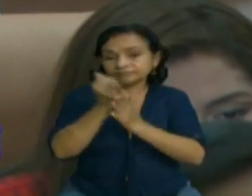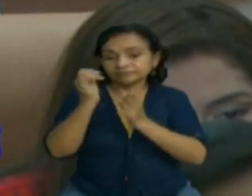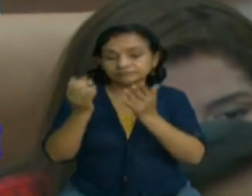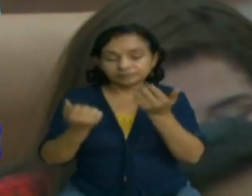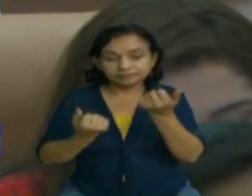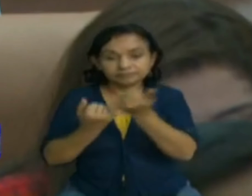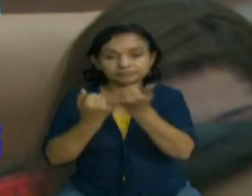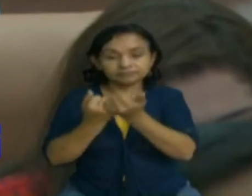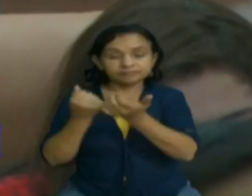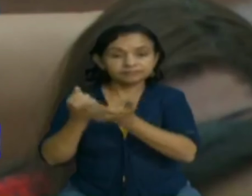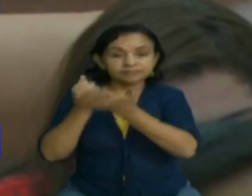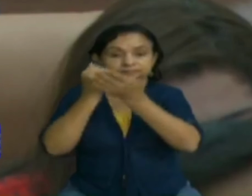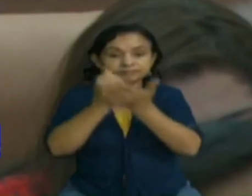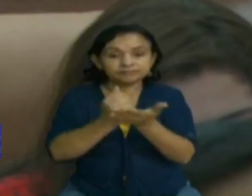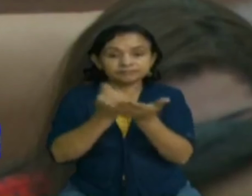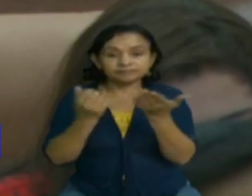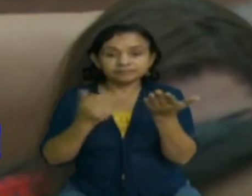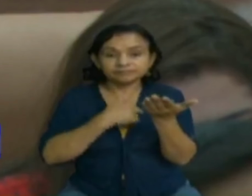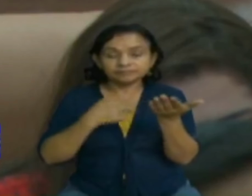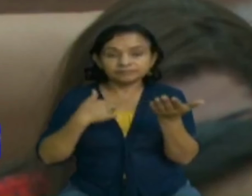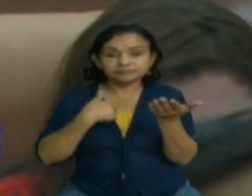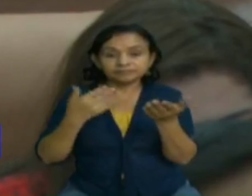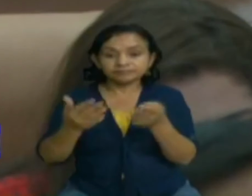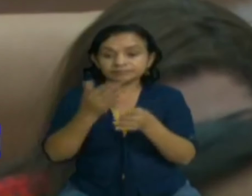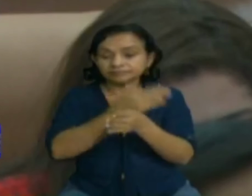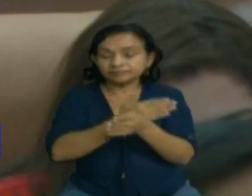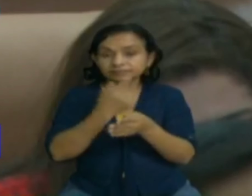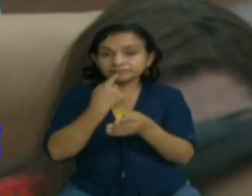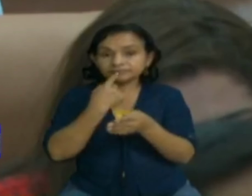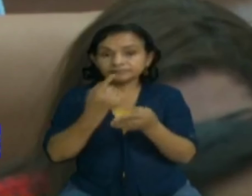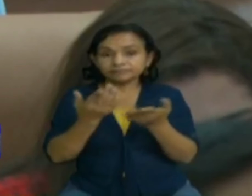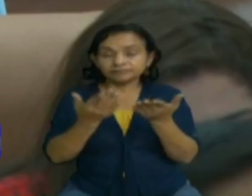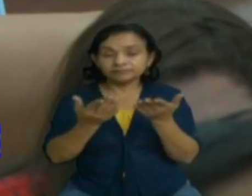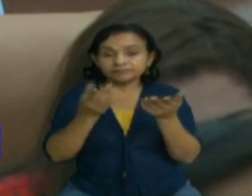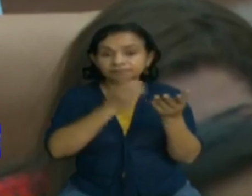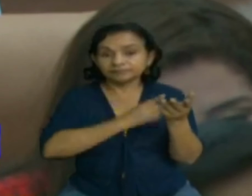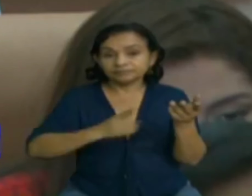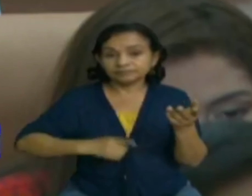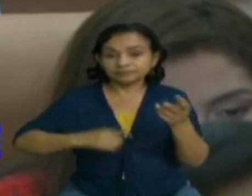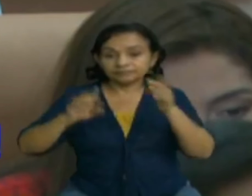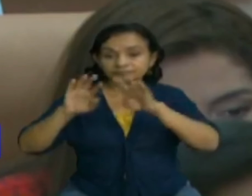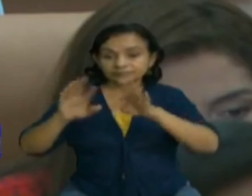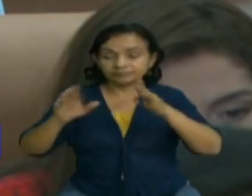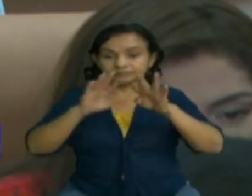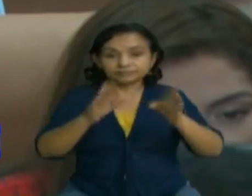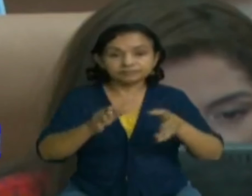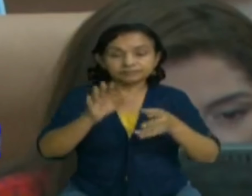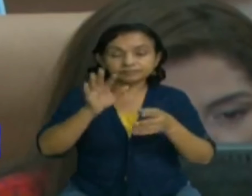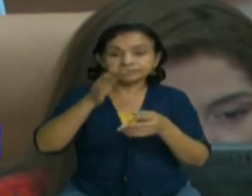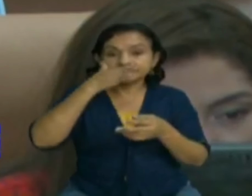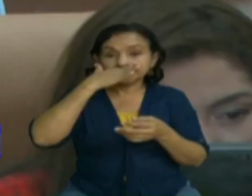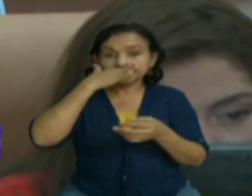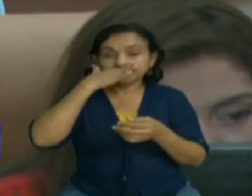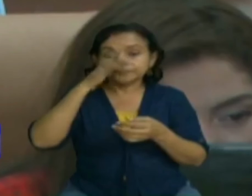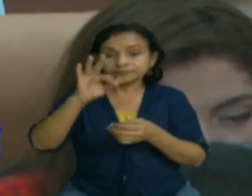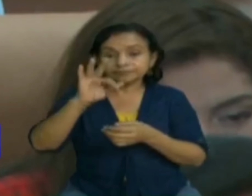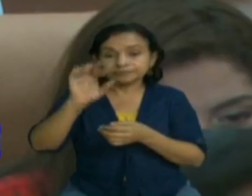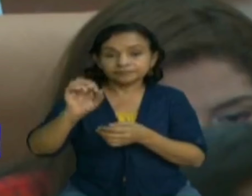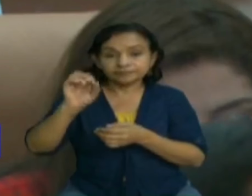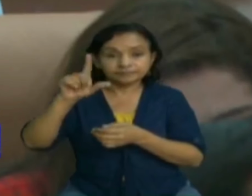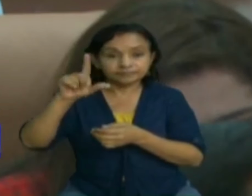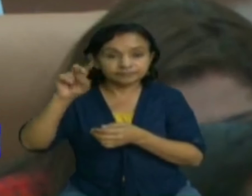complementaria, el cual, como ya han dicho las diputadas del Frente Sandinista que me